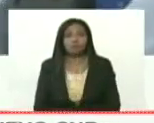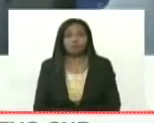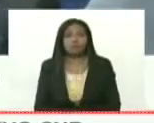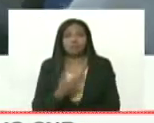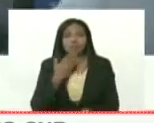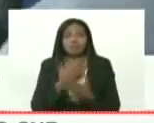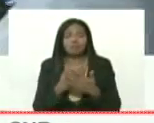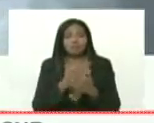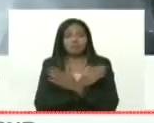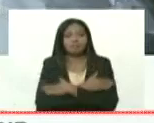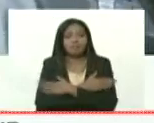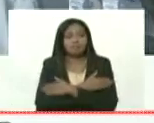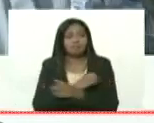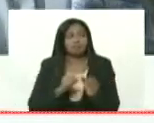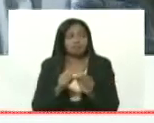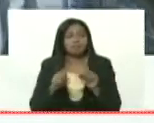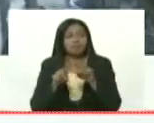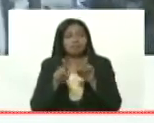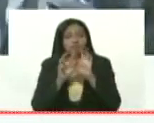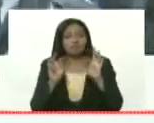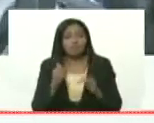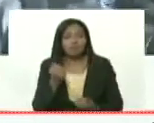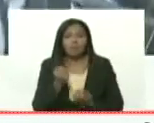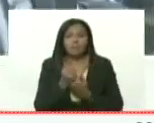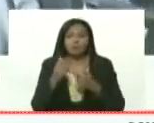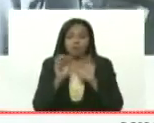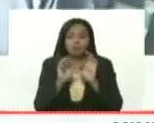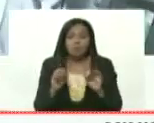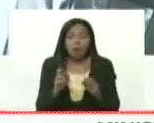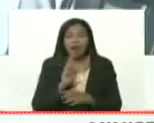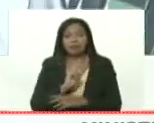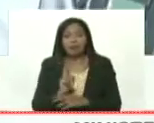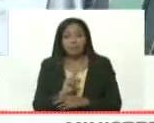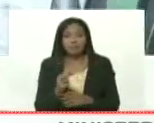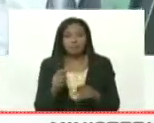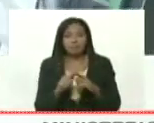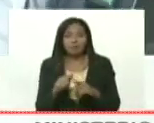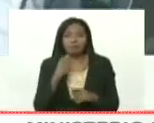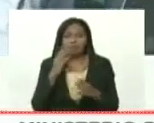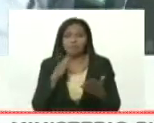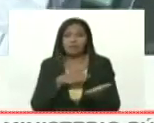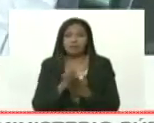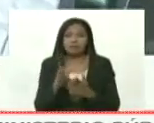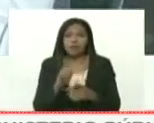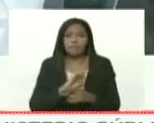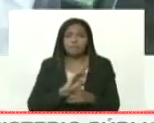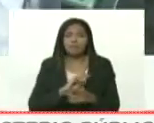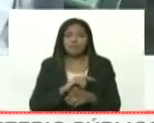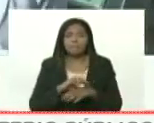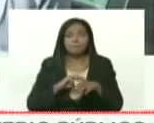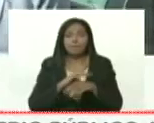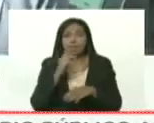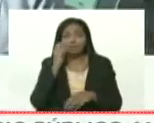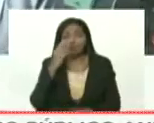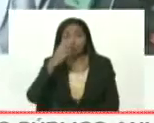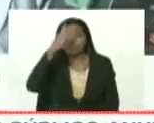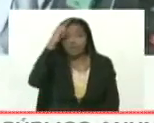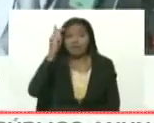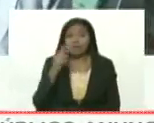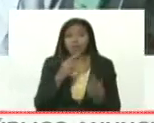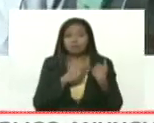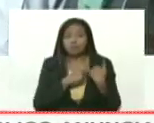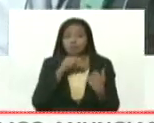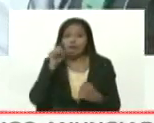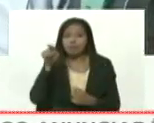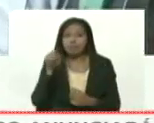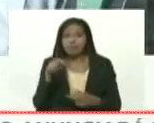los felicito. Sigan adelante, cuenten con el apoyo inmediato. Ustedes me lo garantizan, ministro. Tarek, responsabilizo a